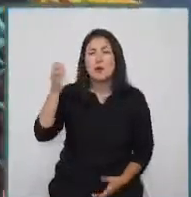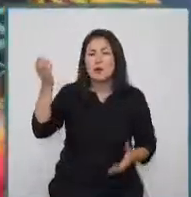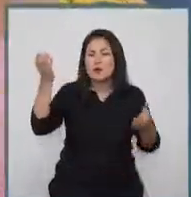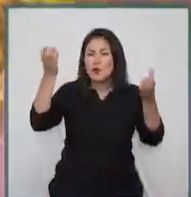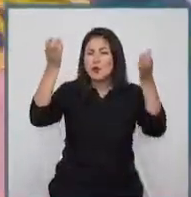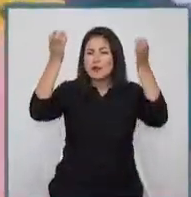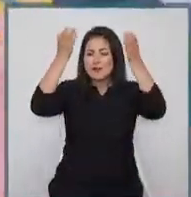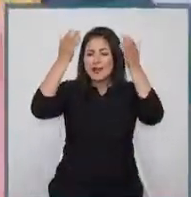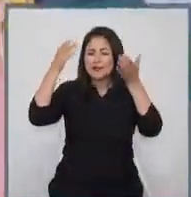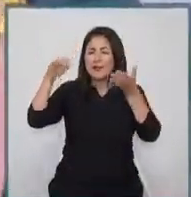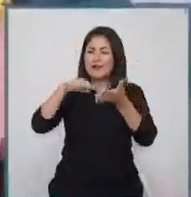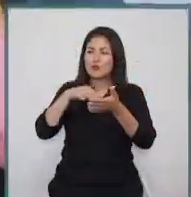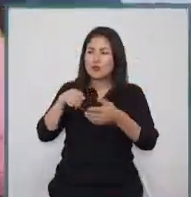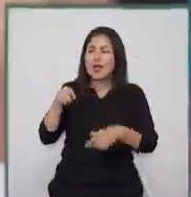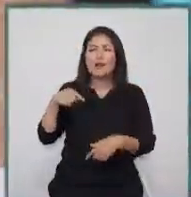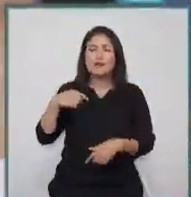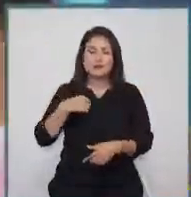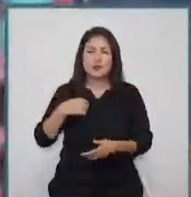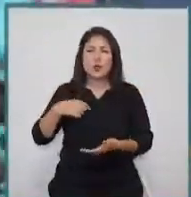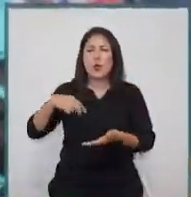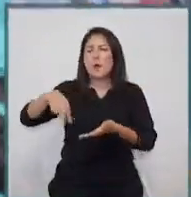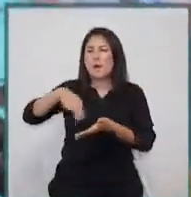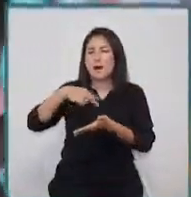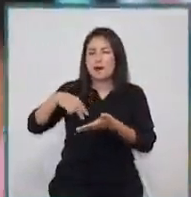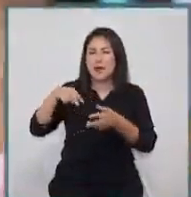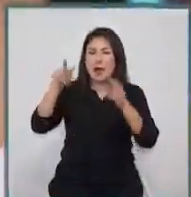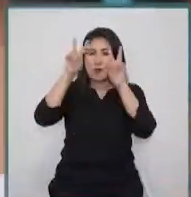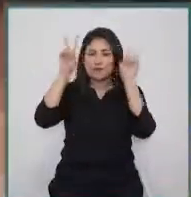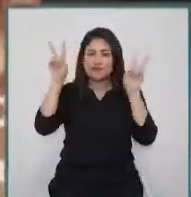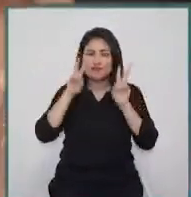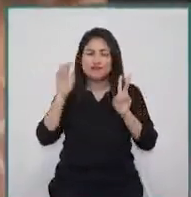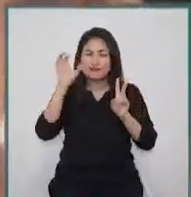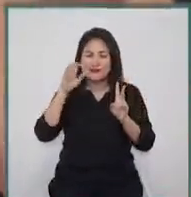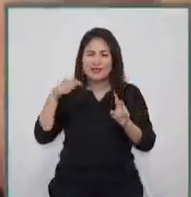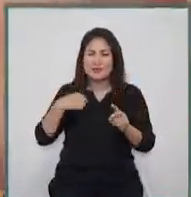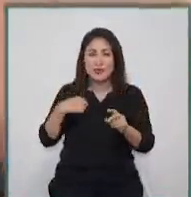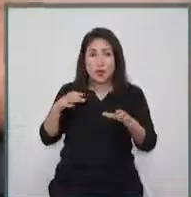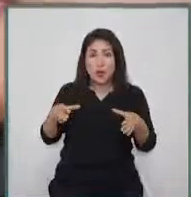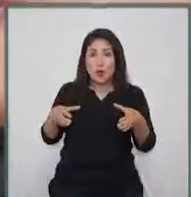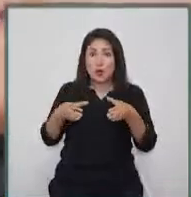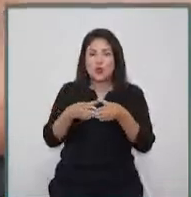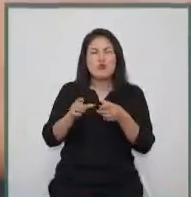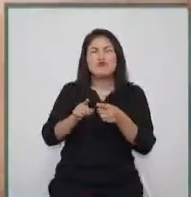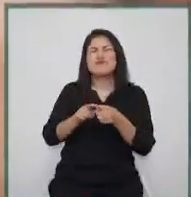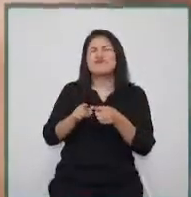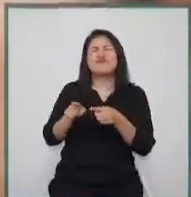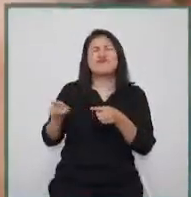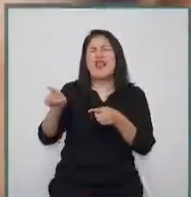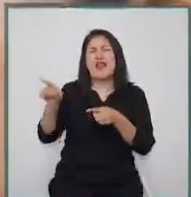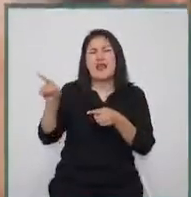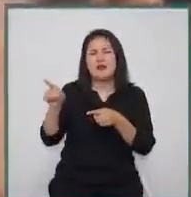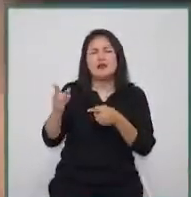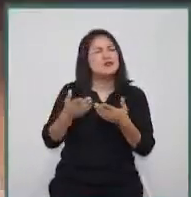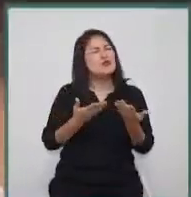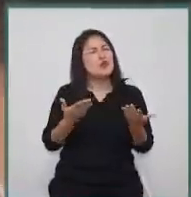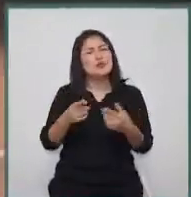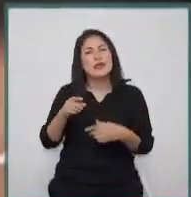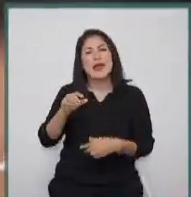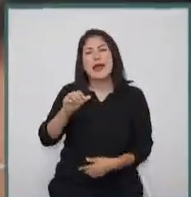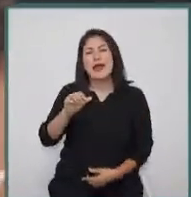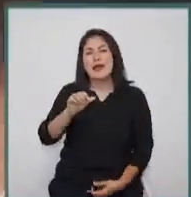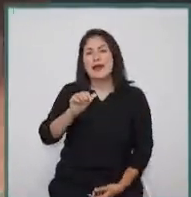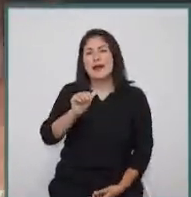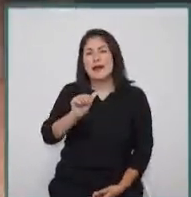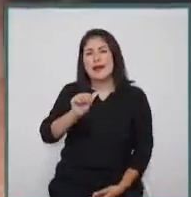Puno, una reina de folclore. He bailado en la Candelaria, he estado aquí. Mi conjunto viene de lejos.